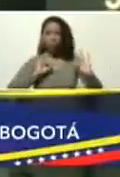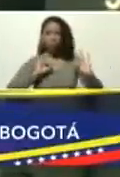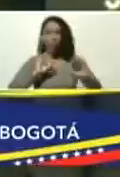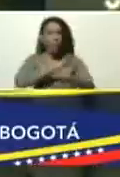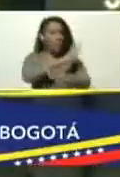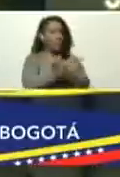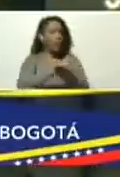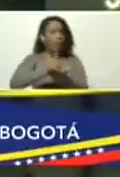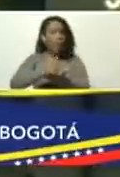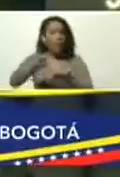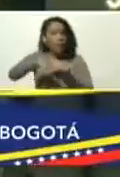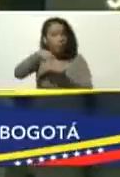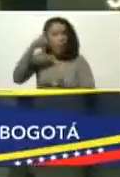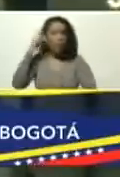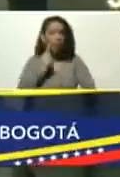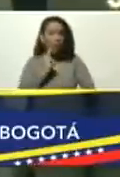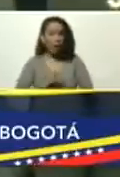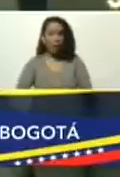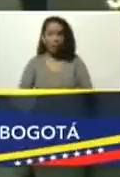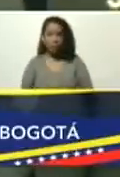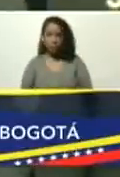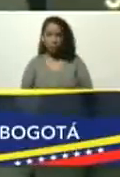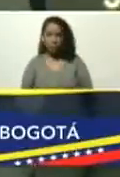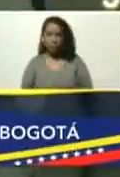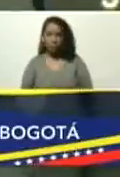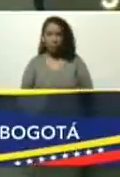Fuerza Armada Nacional Bolivariana.